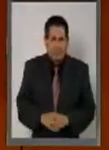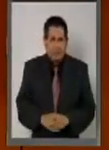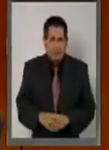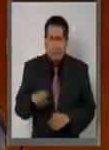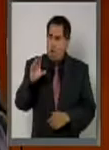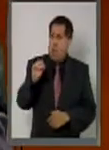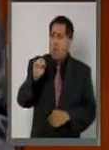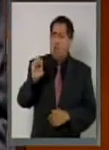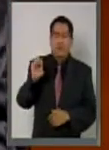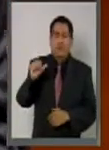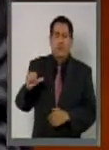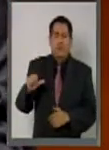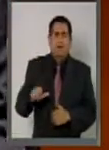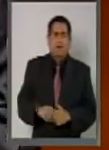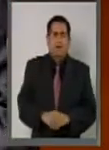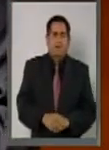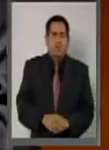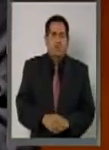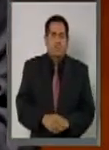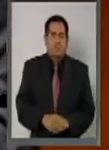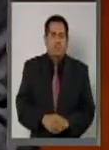OEA.